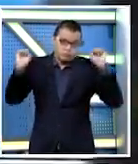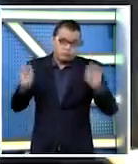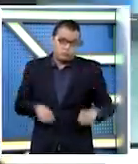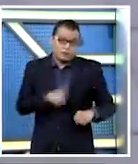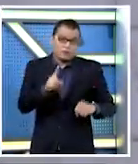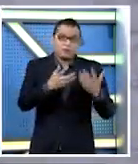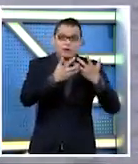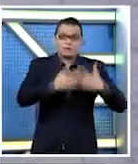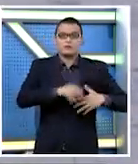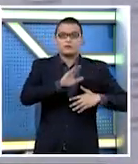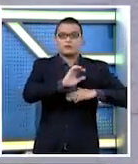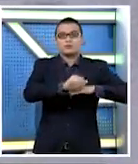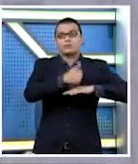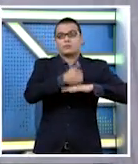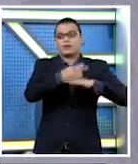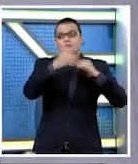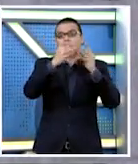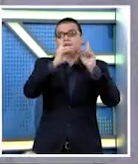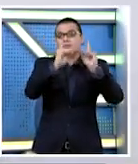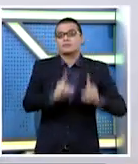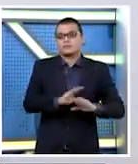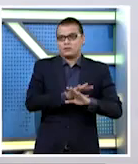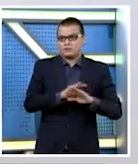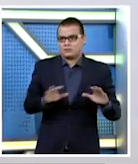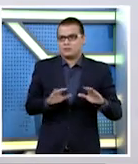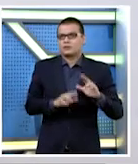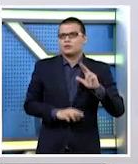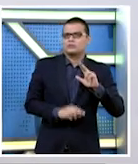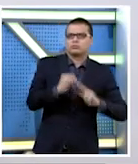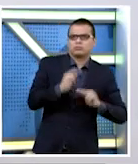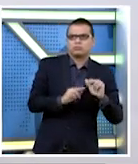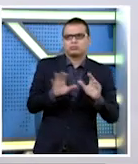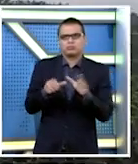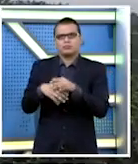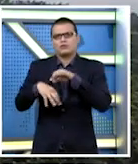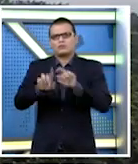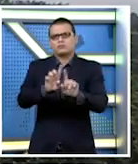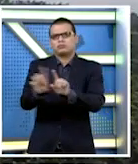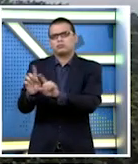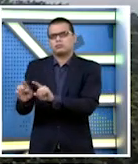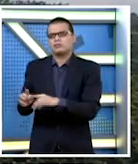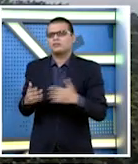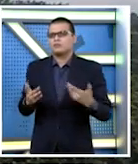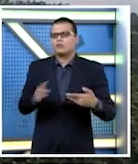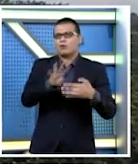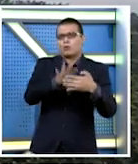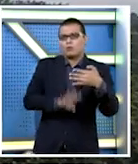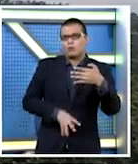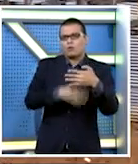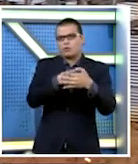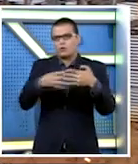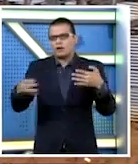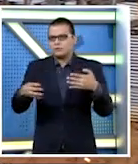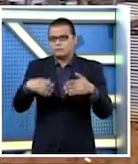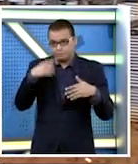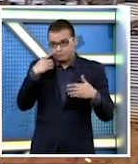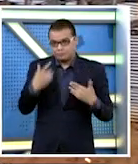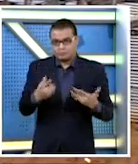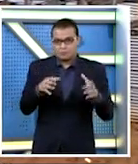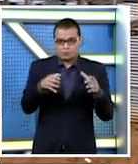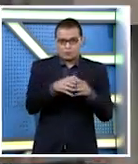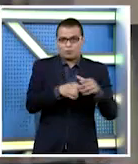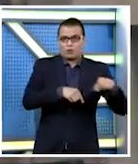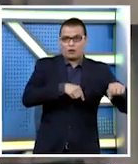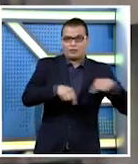considera. Para la reactivación paulatina de estos dos sectores, la medida contempla horarios de circulación. Los trabajadores administrativos de